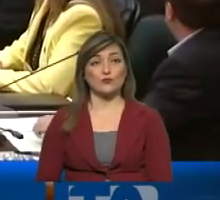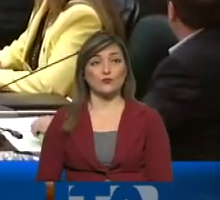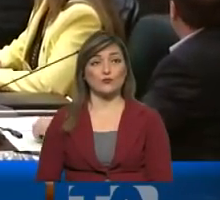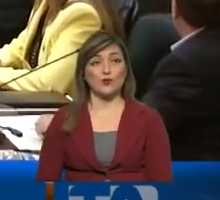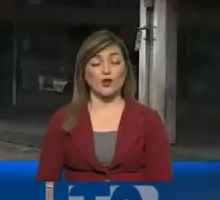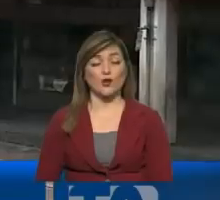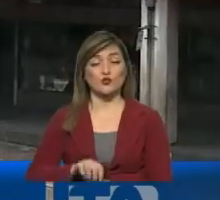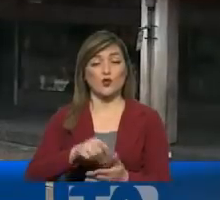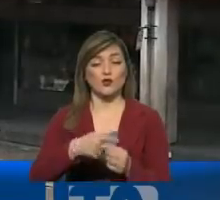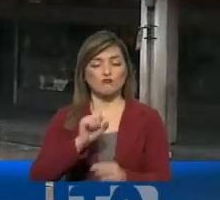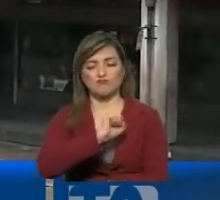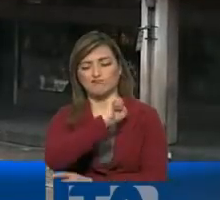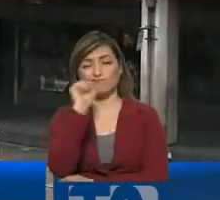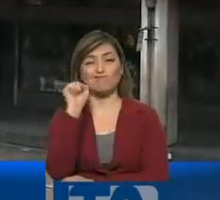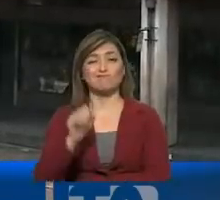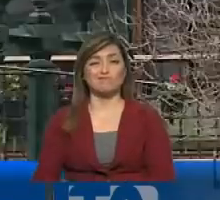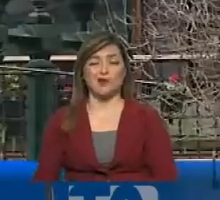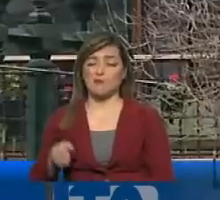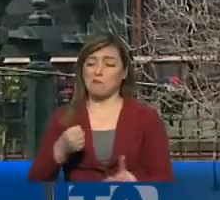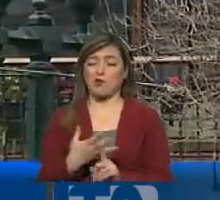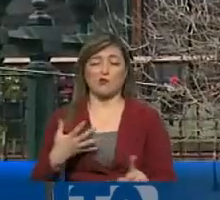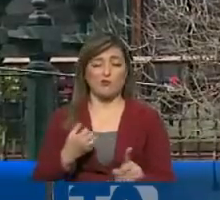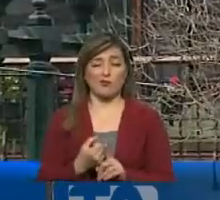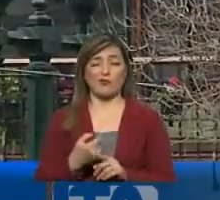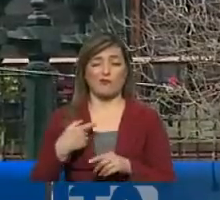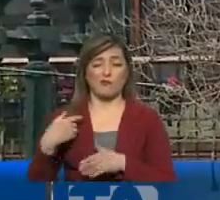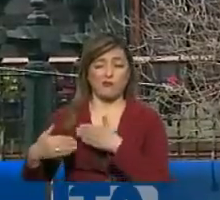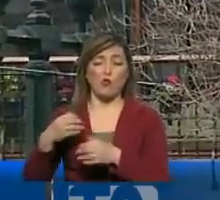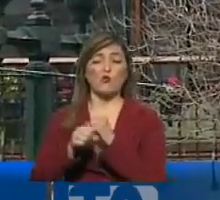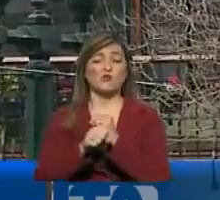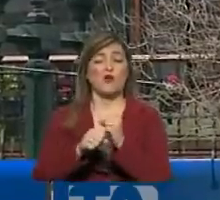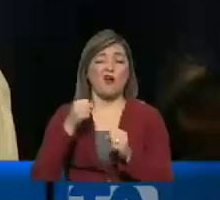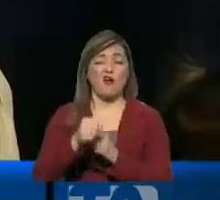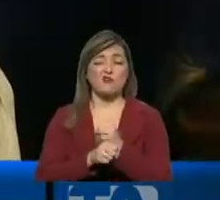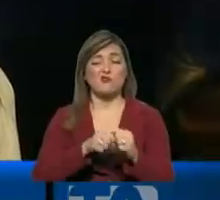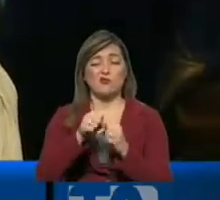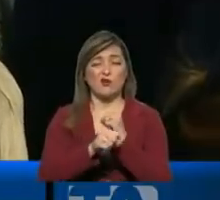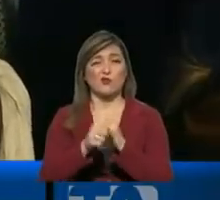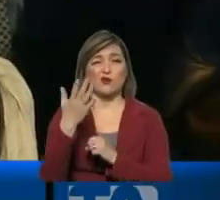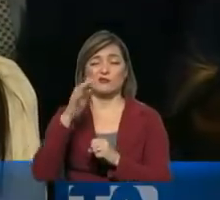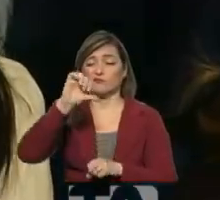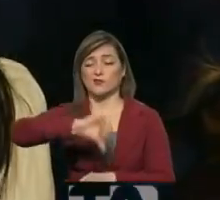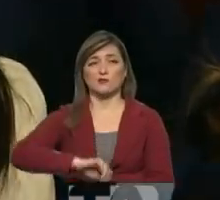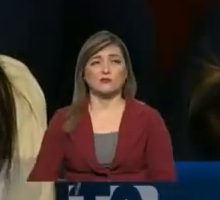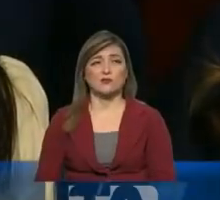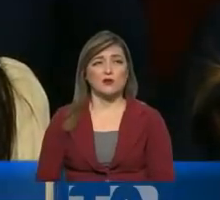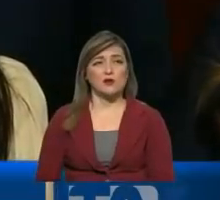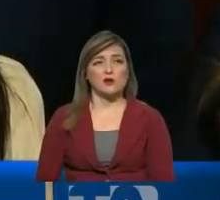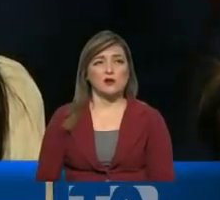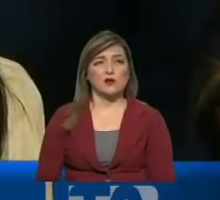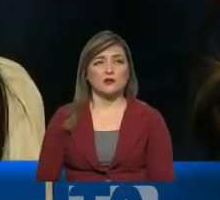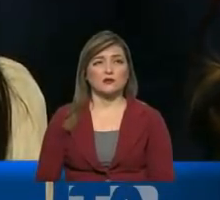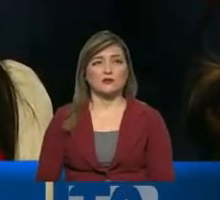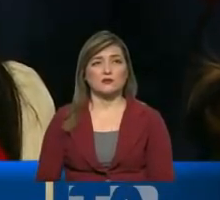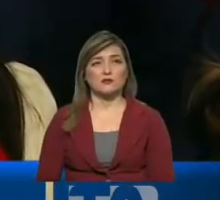triunfo de la ciudad que ha sido golpeada por malos funcionarios en estos últimos años. Pero no se equipara con nada,